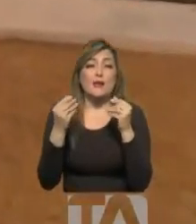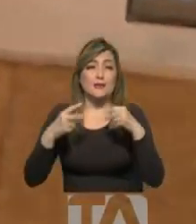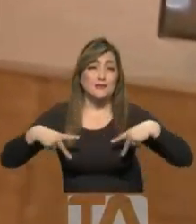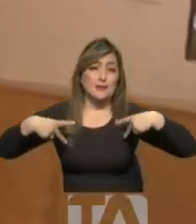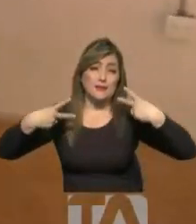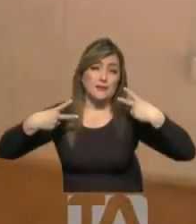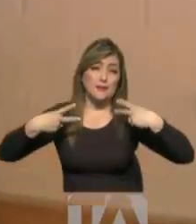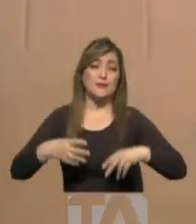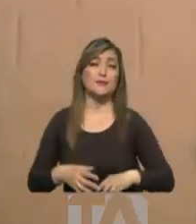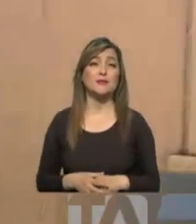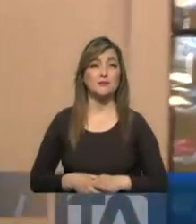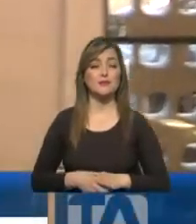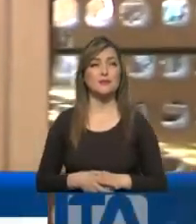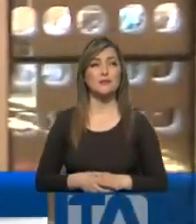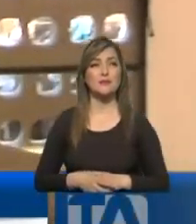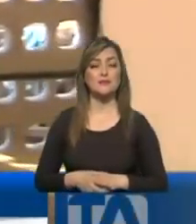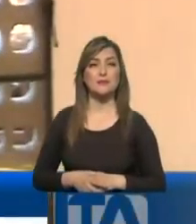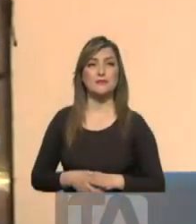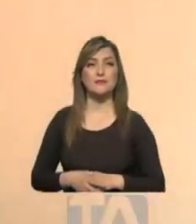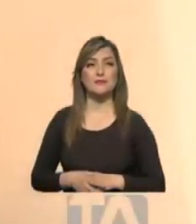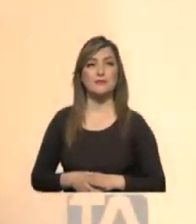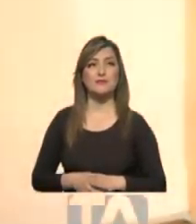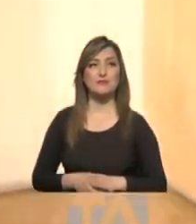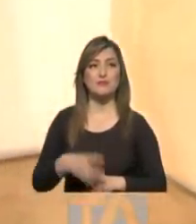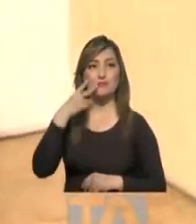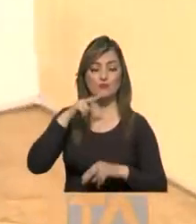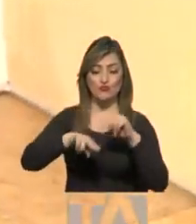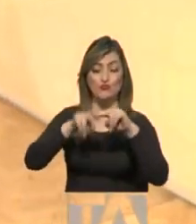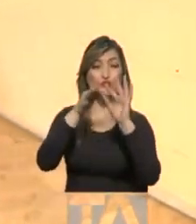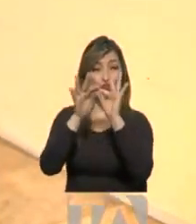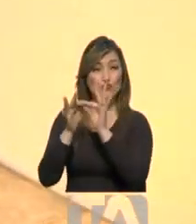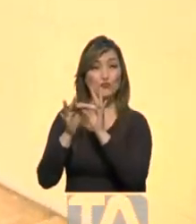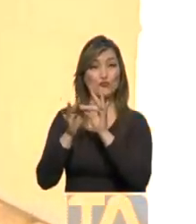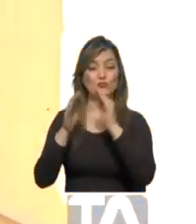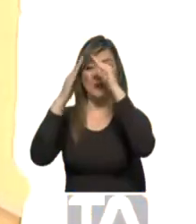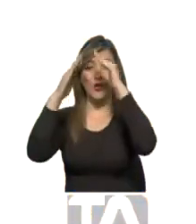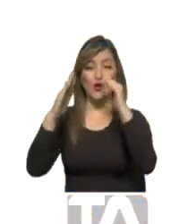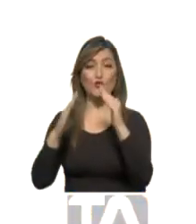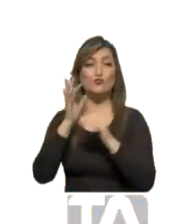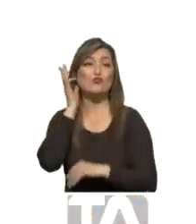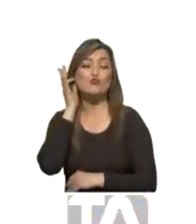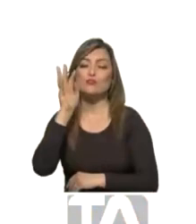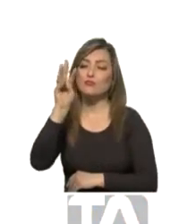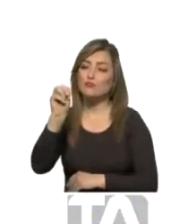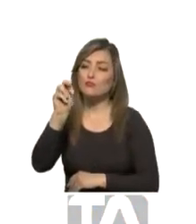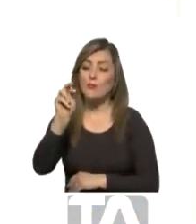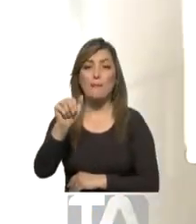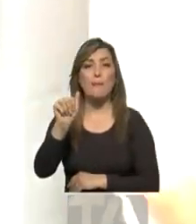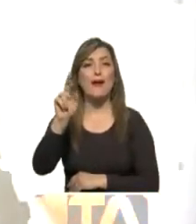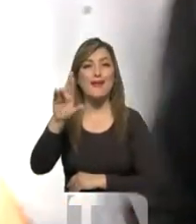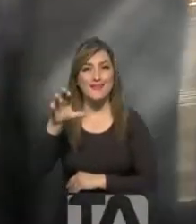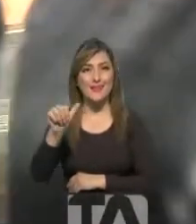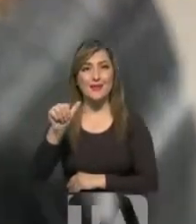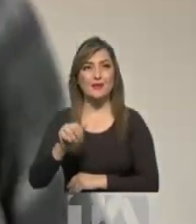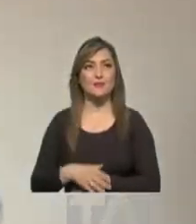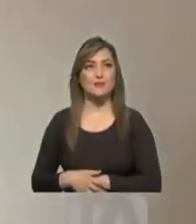condición de vida. En este momento ustedes están viendo cómo quedó la construcción de la casita de Doña María, pero quiero que mi compañero camarógrafo